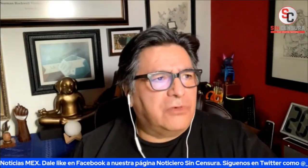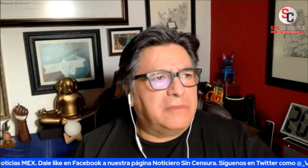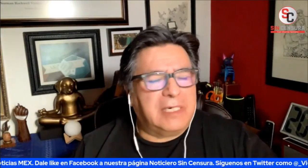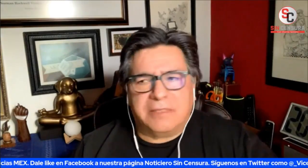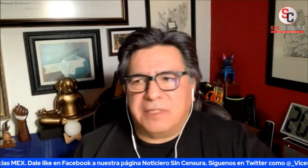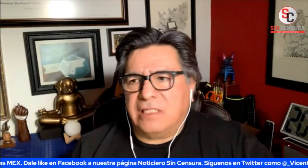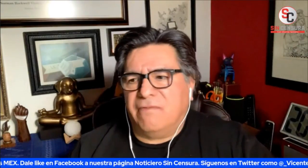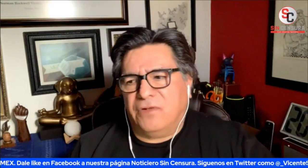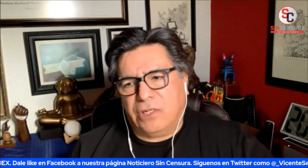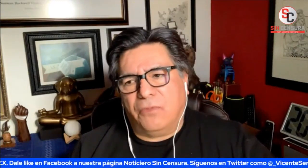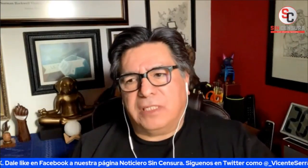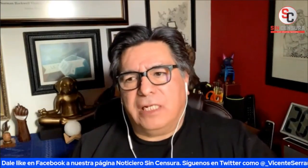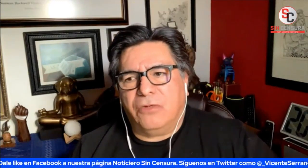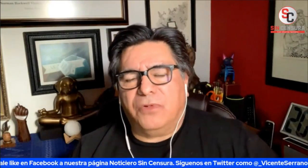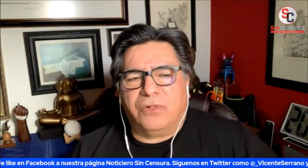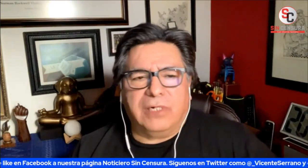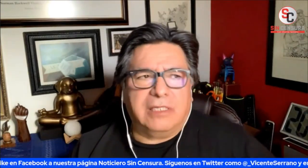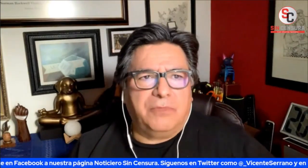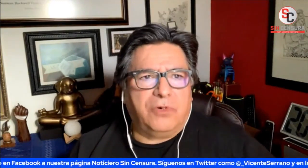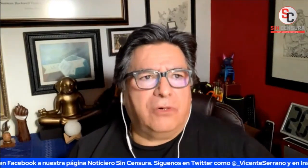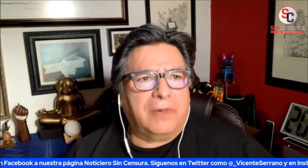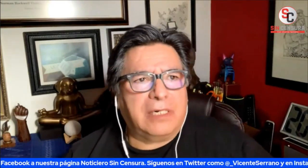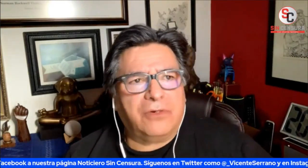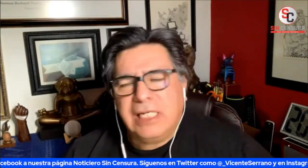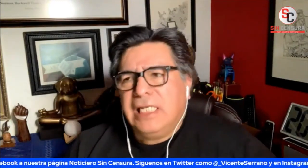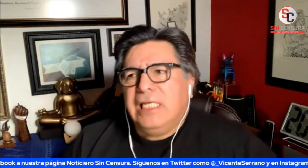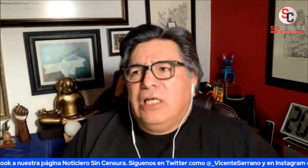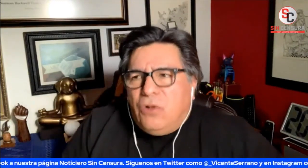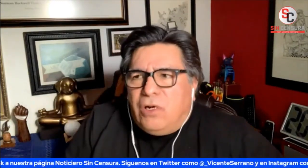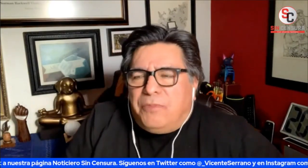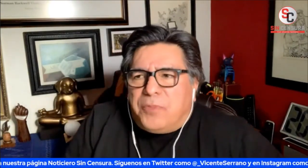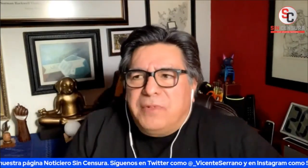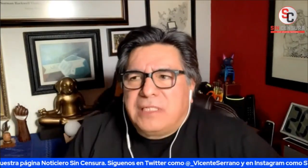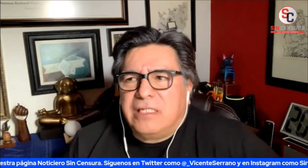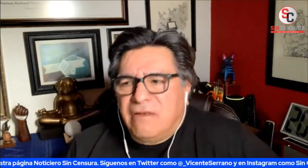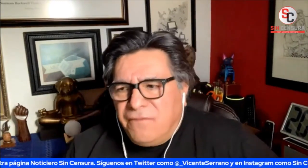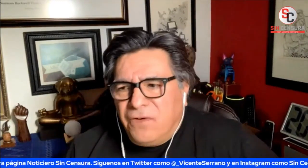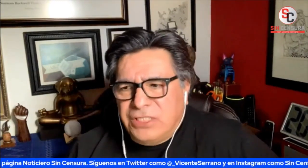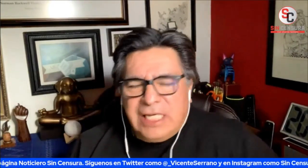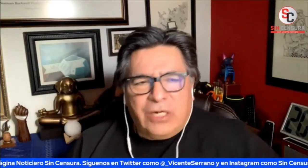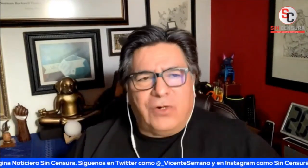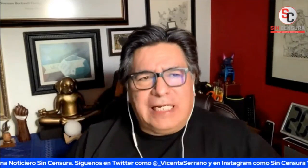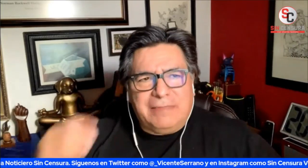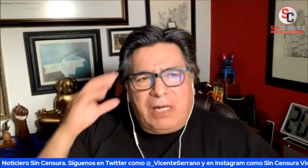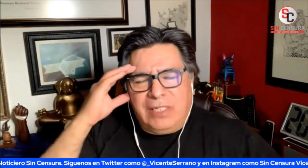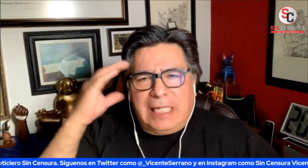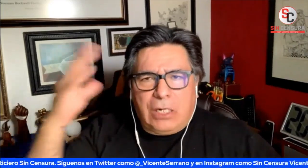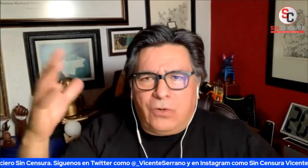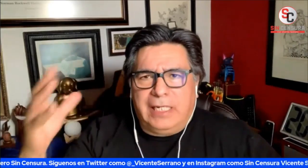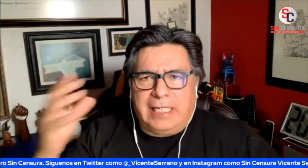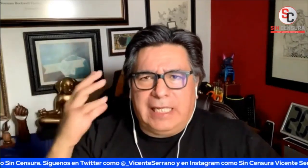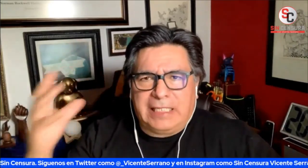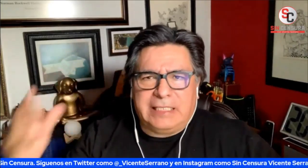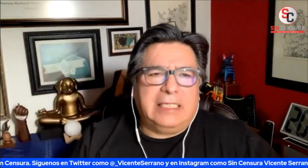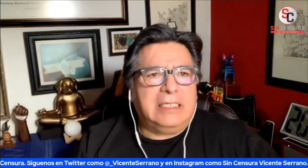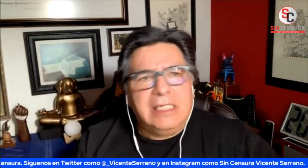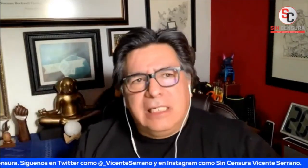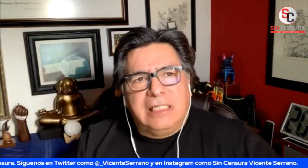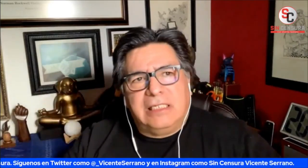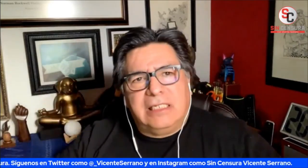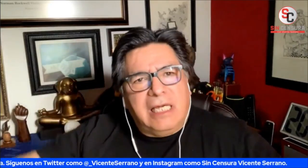Vicente Fox. De todas maneras, Vicente Fox se convertiría con el tiempo en gobernador. Y luego el propio Vicente Fox, bajo esta lógica